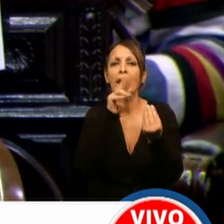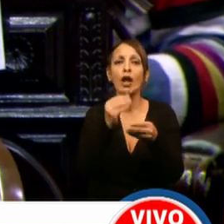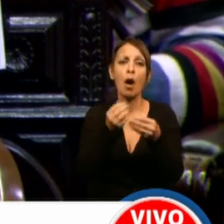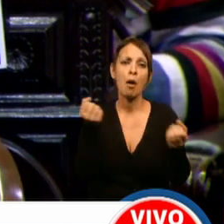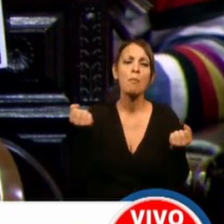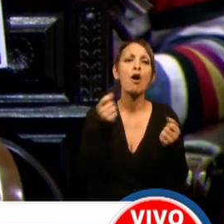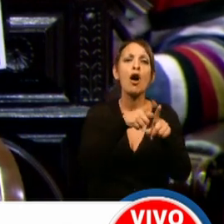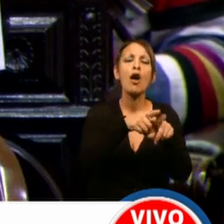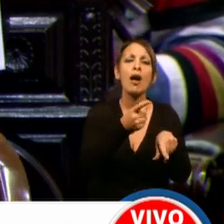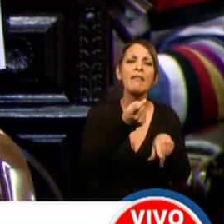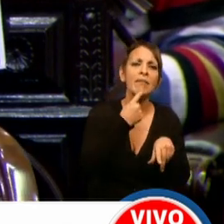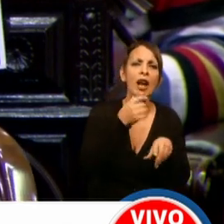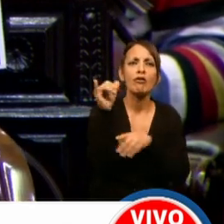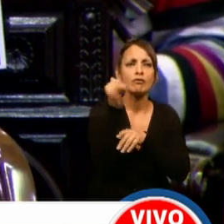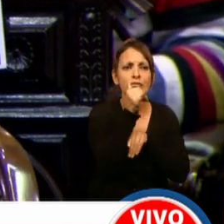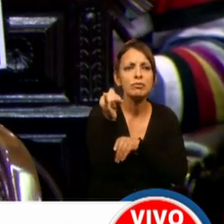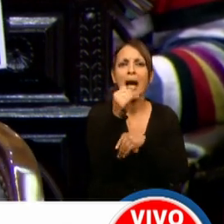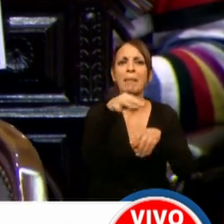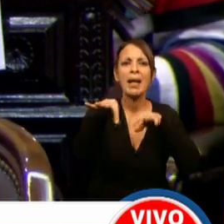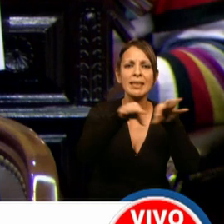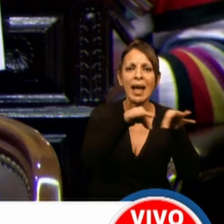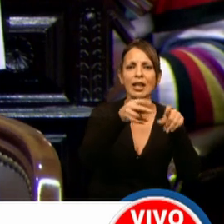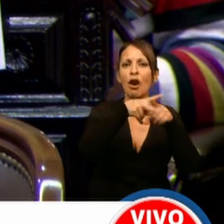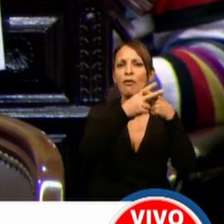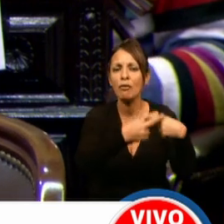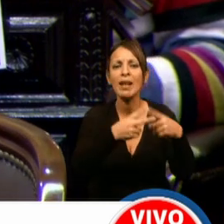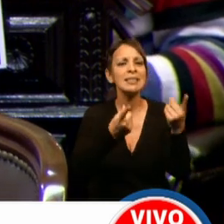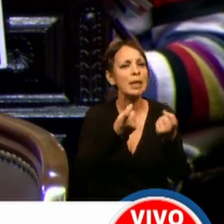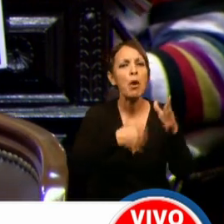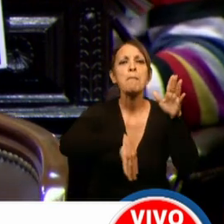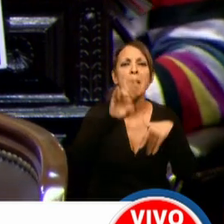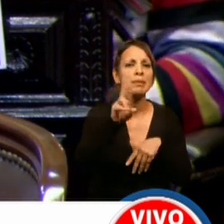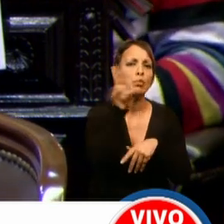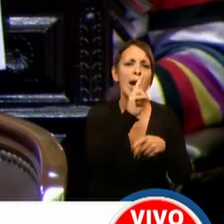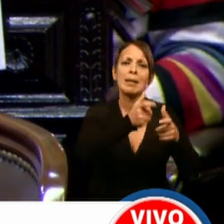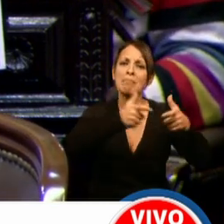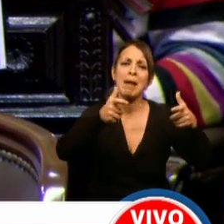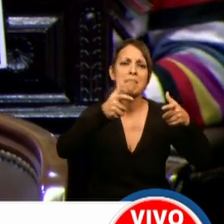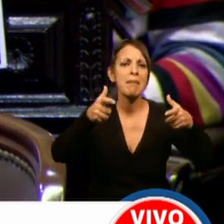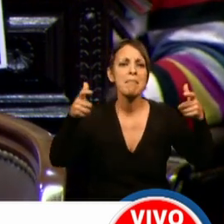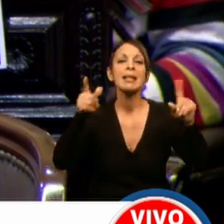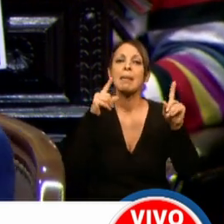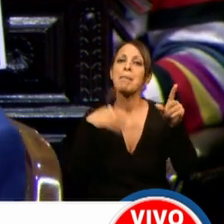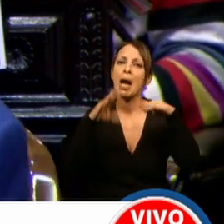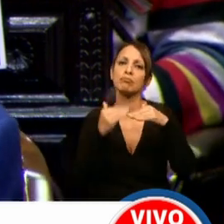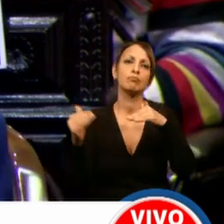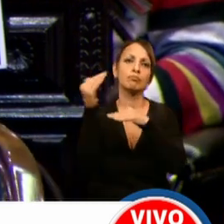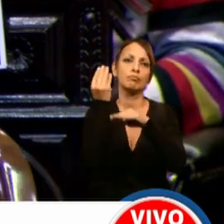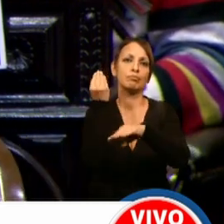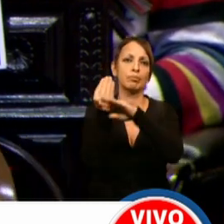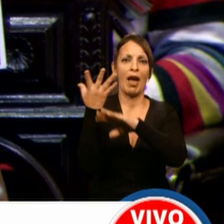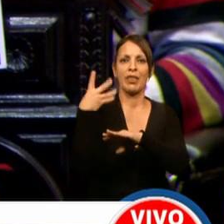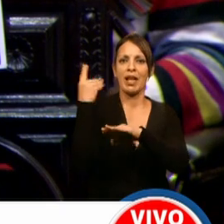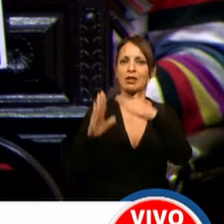detrás de las cámaras en la sala de operación pero necesitamos más mujeres en las mesas directivas de los medios es